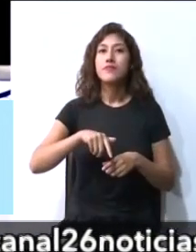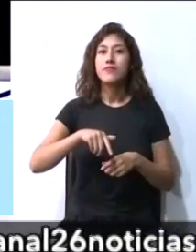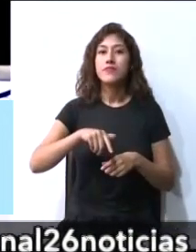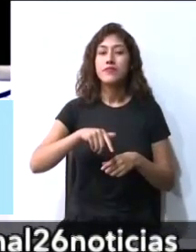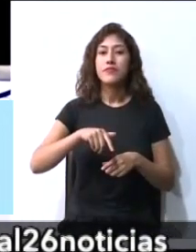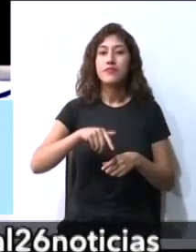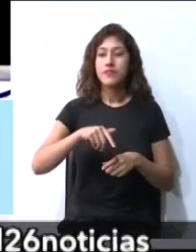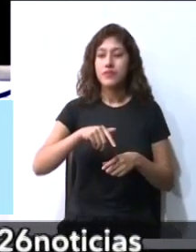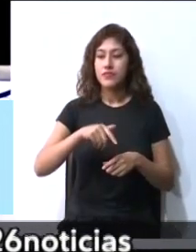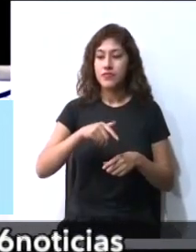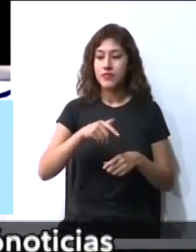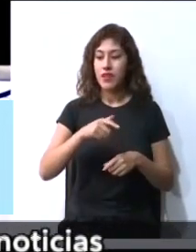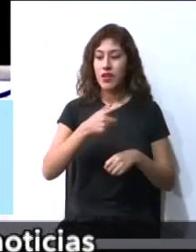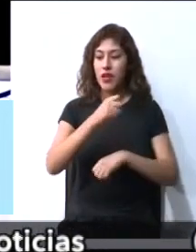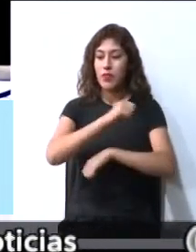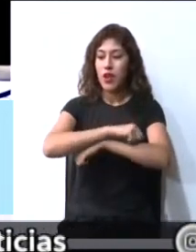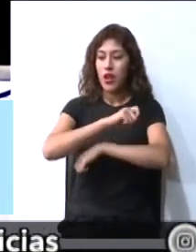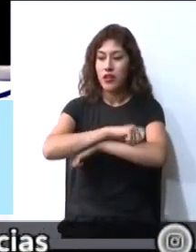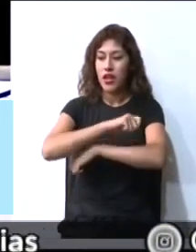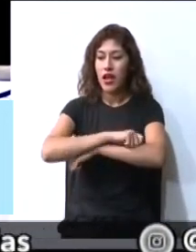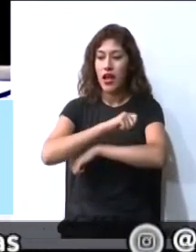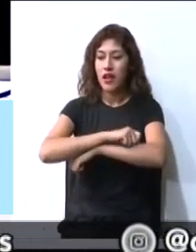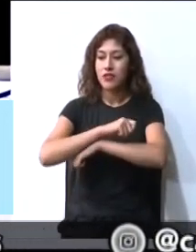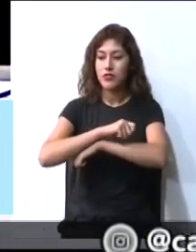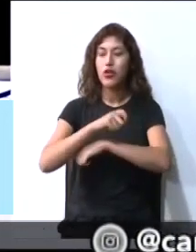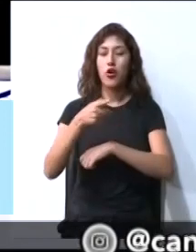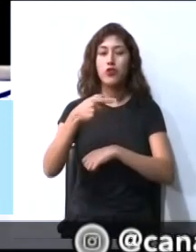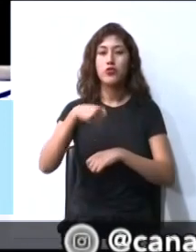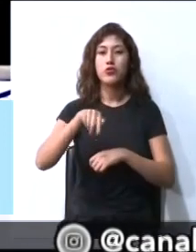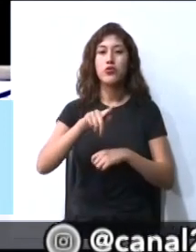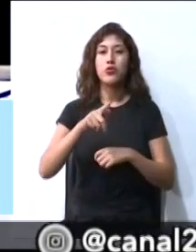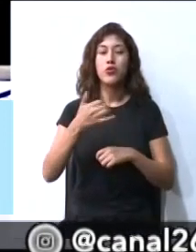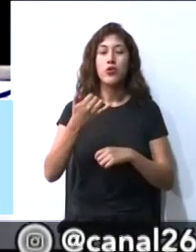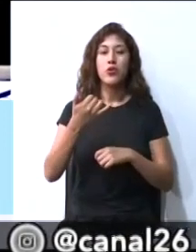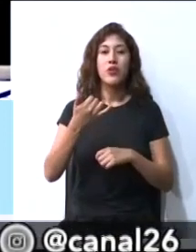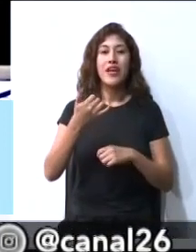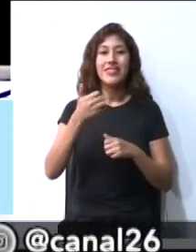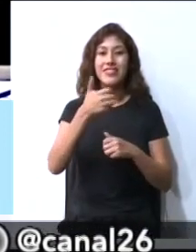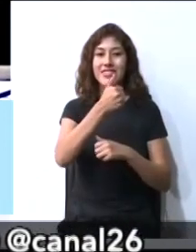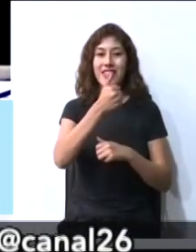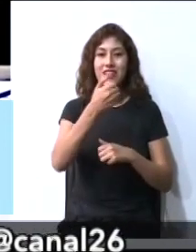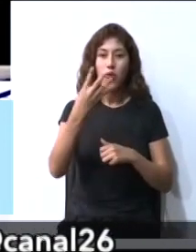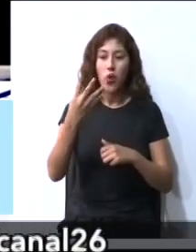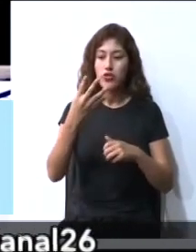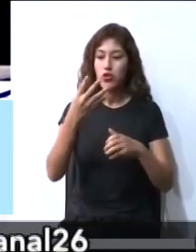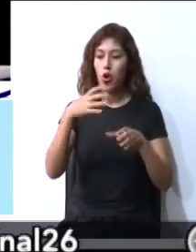del narcomenudeo, en 2 años ya cerramos 64 búnkers de los narcos.